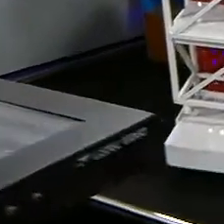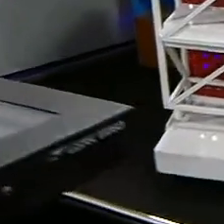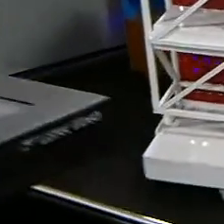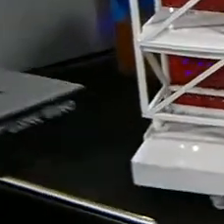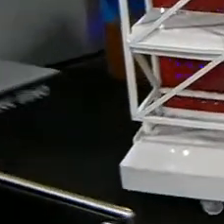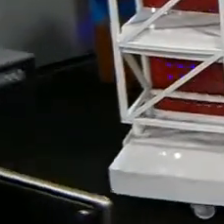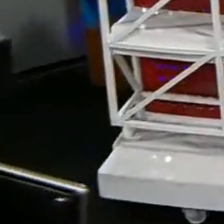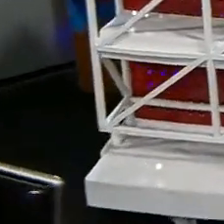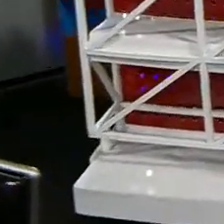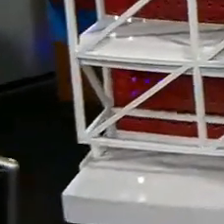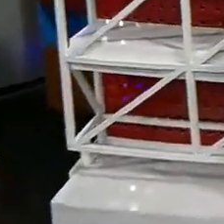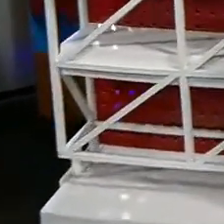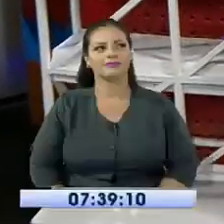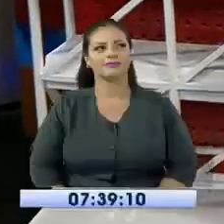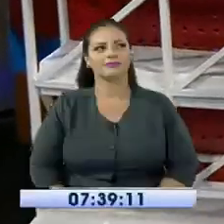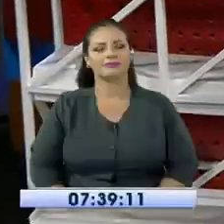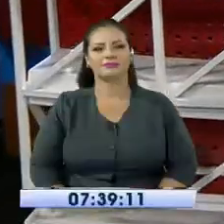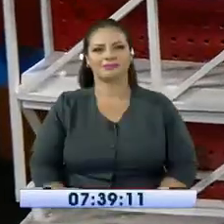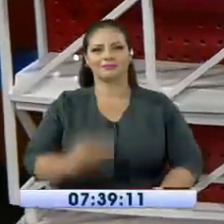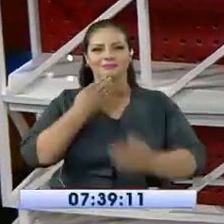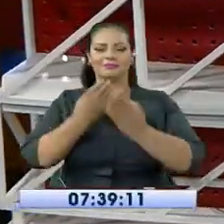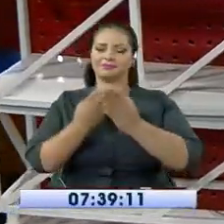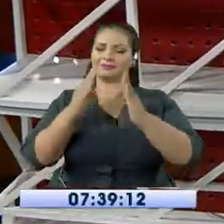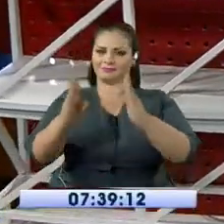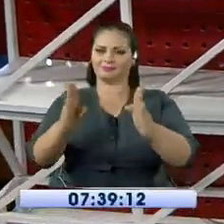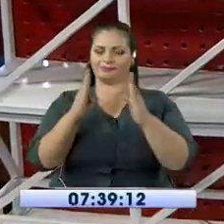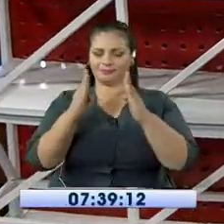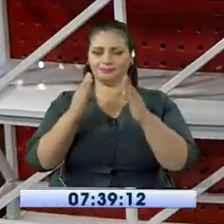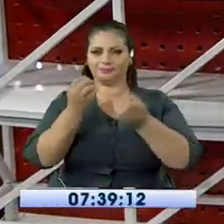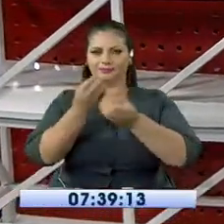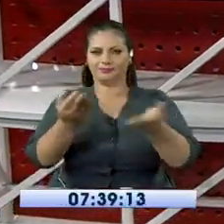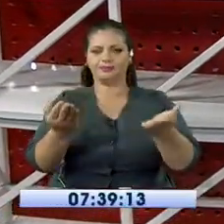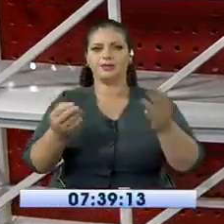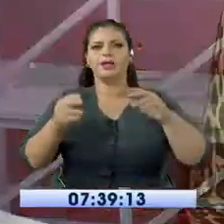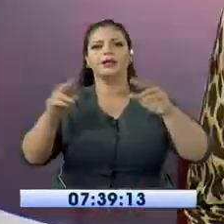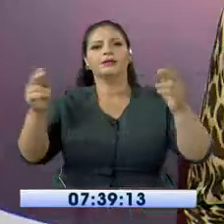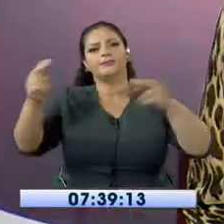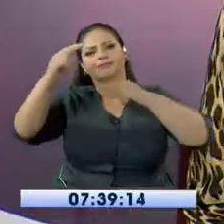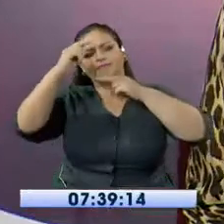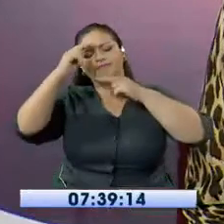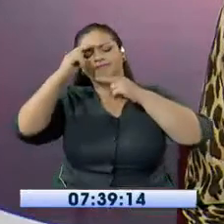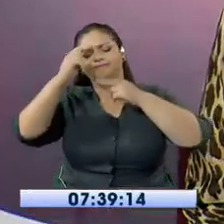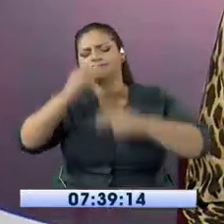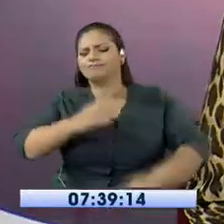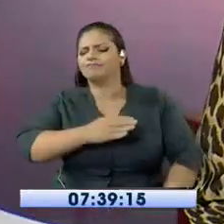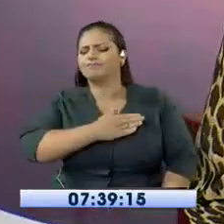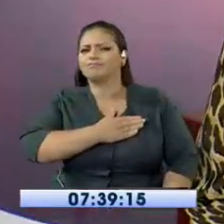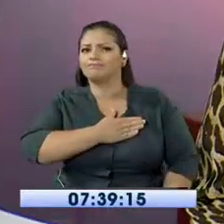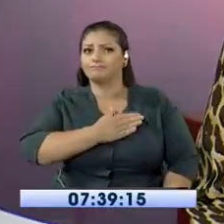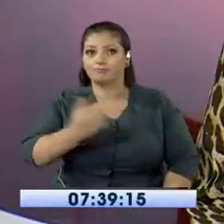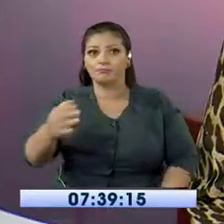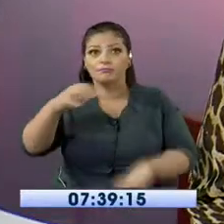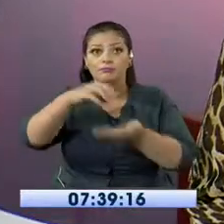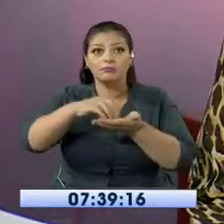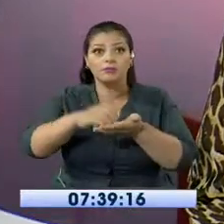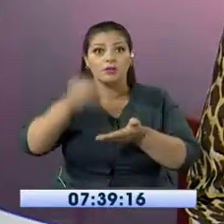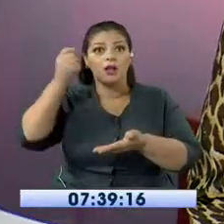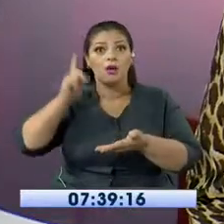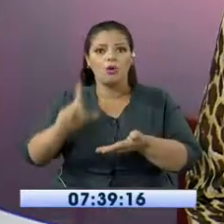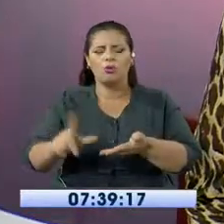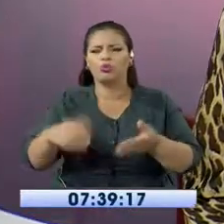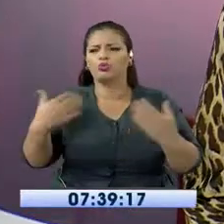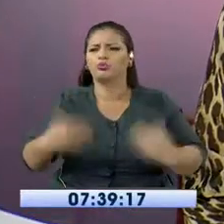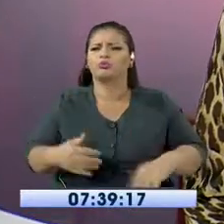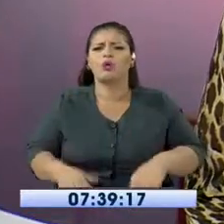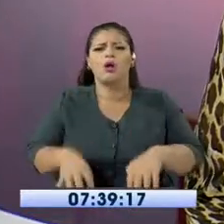Gracias por continuar en nuestra sintonía y aquí una información muy lamentable. Alarma en Loja por el masivo envenenamiento de perros.